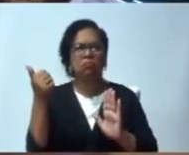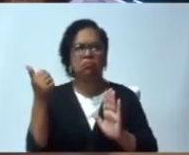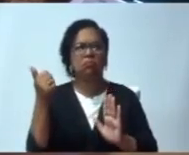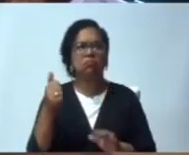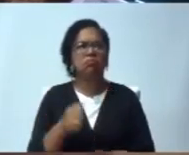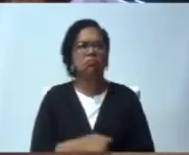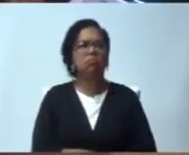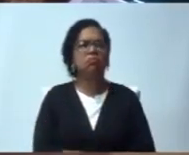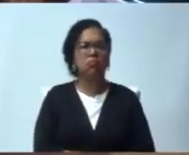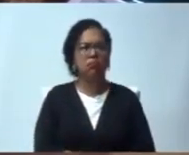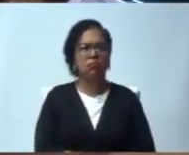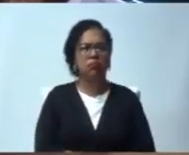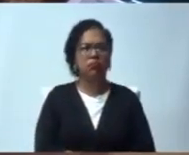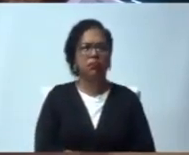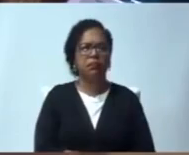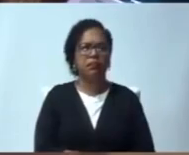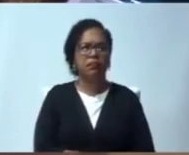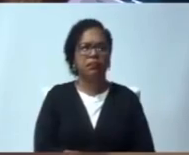que esa, sí.